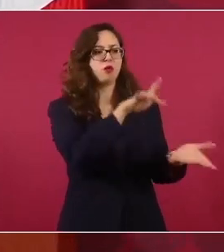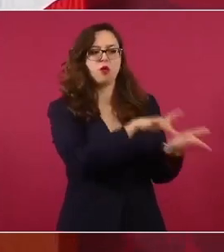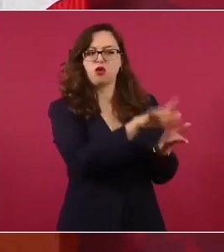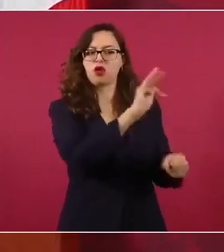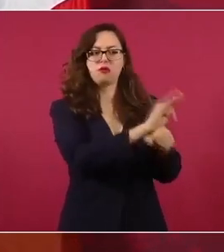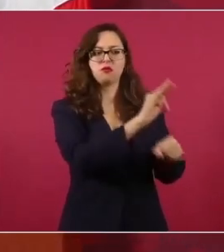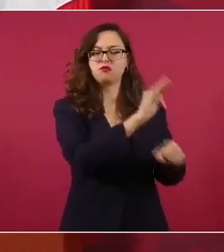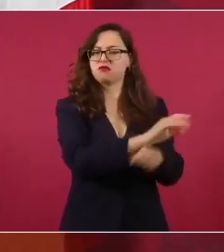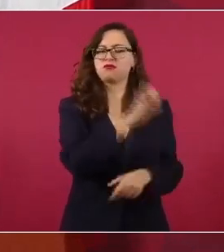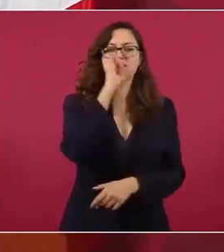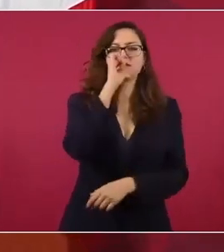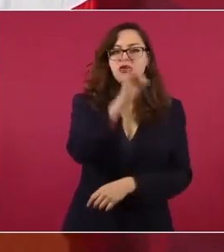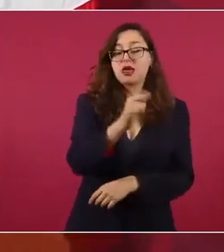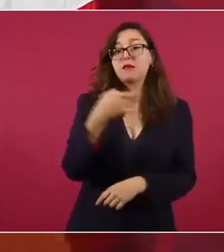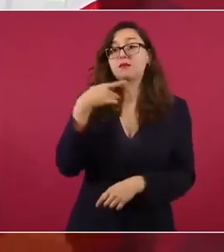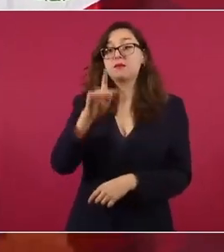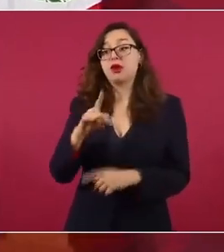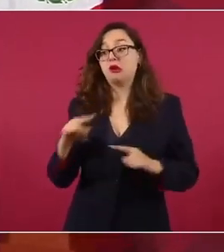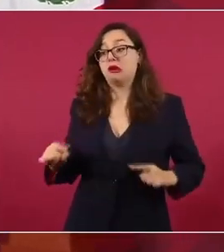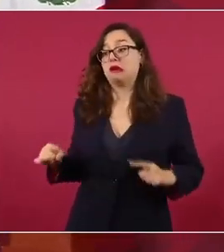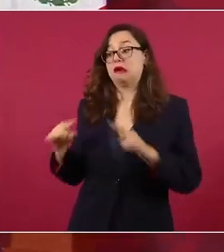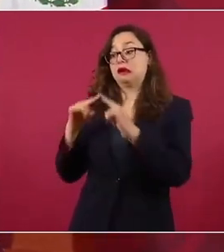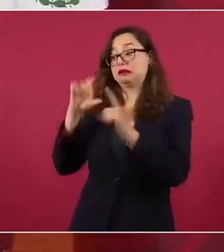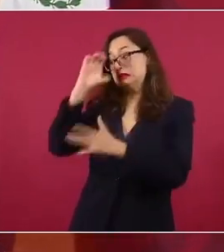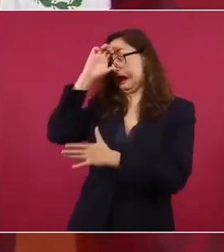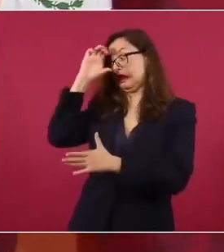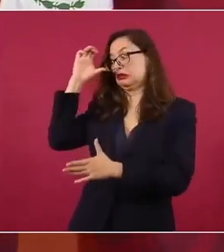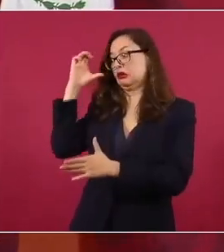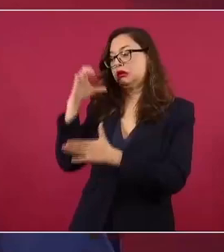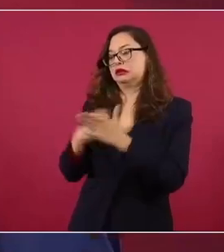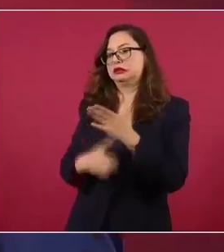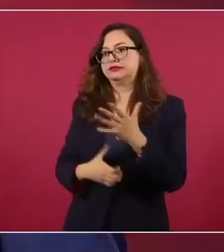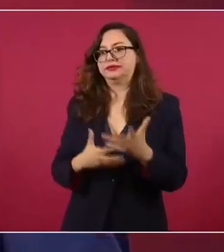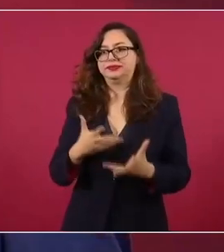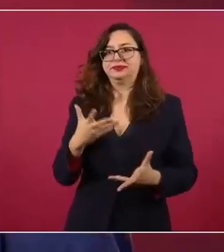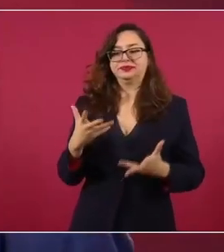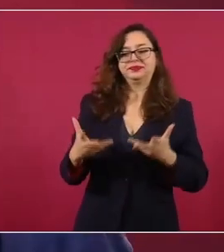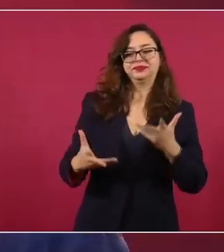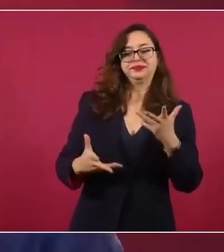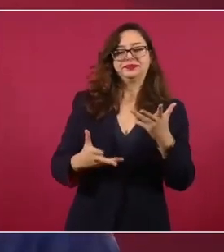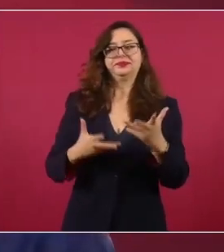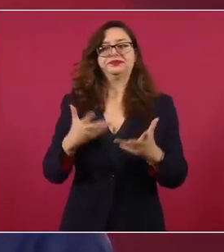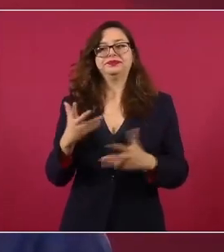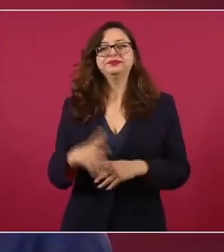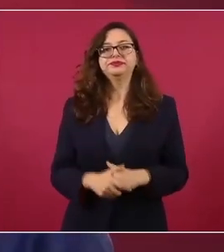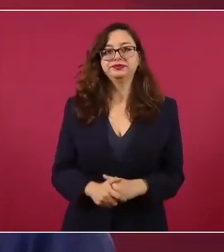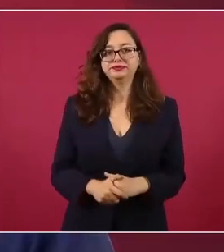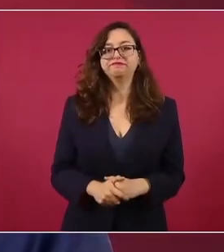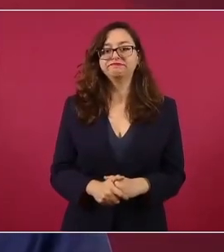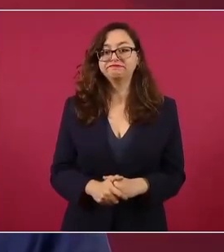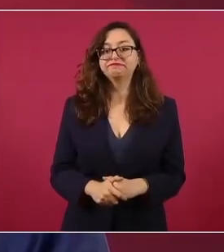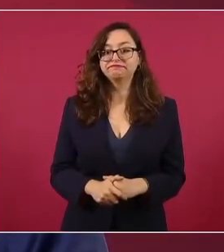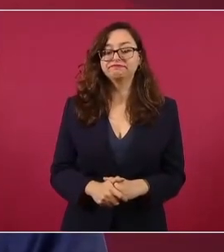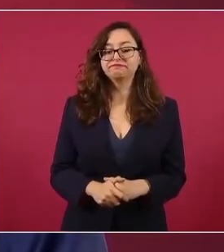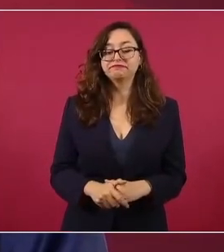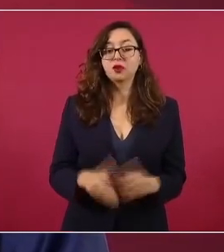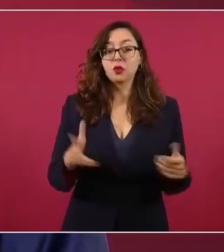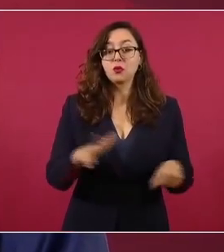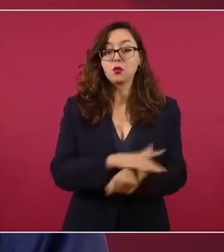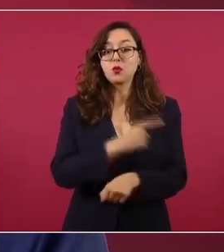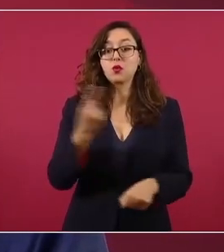Papa Francisco es el dirigente mundial